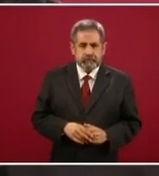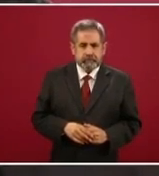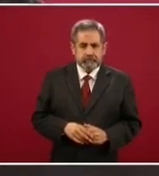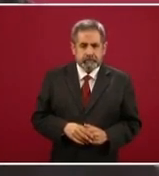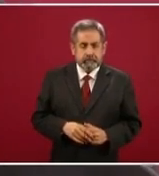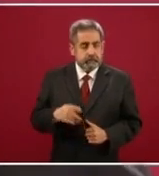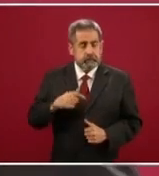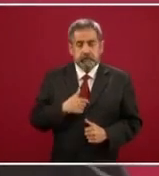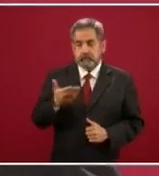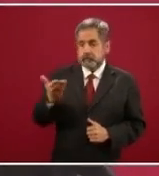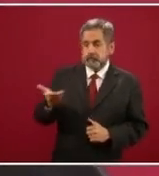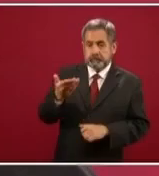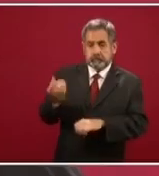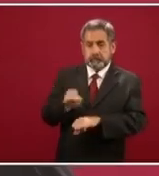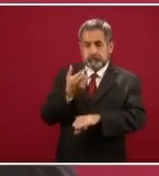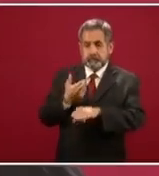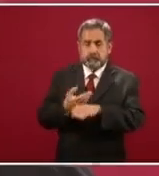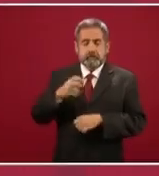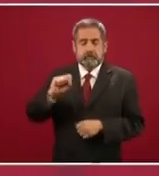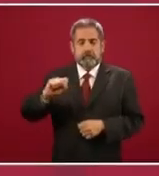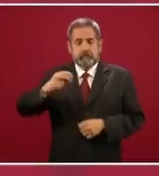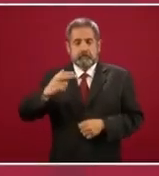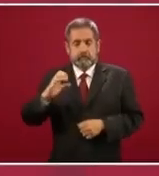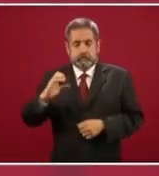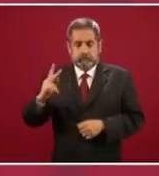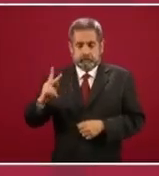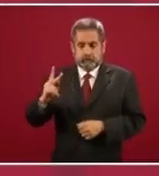Le voy a pedir al secretario de Hacienda